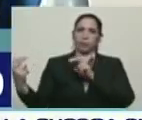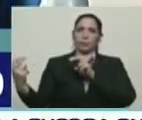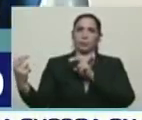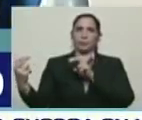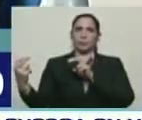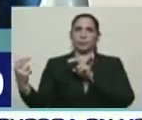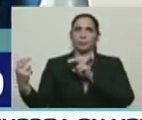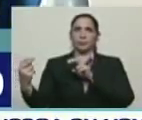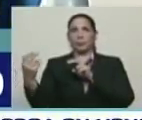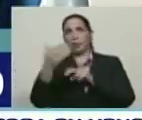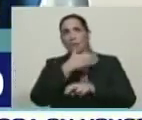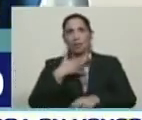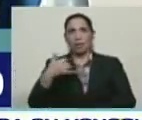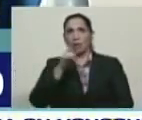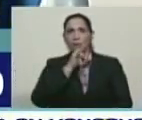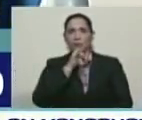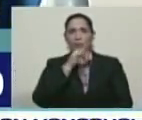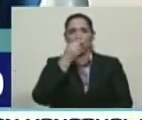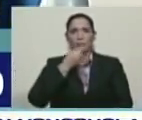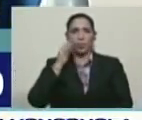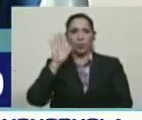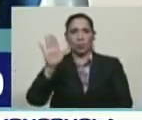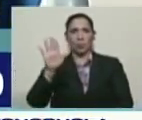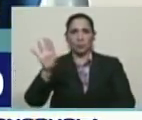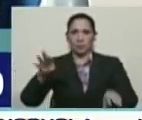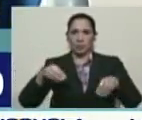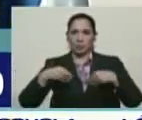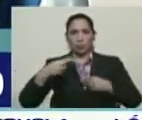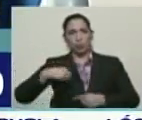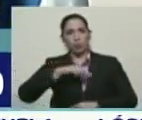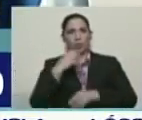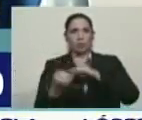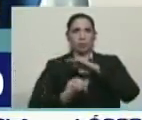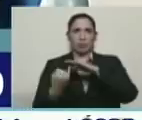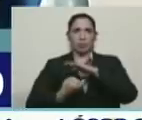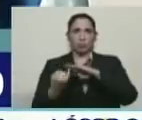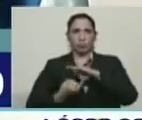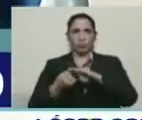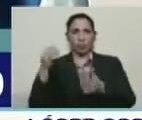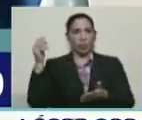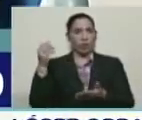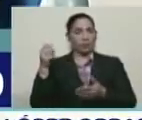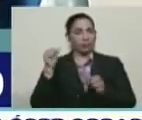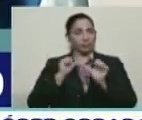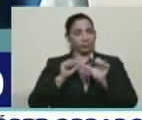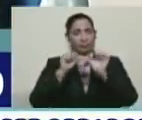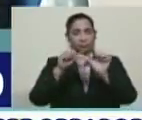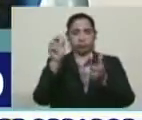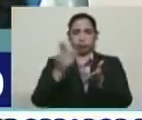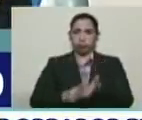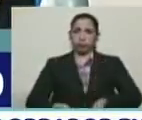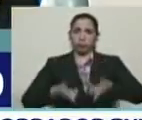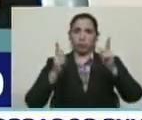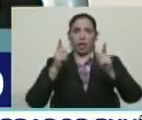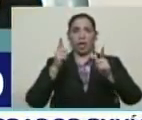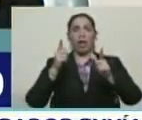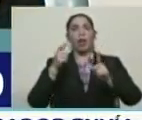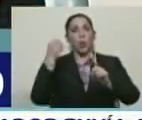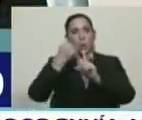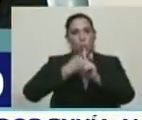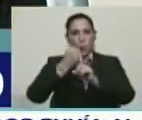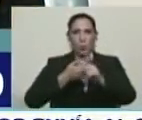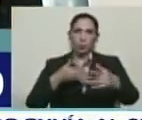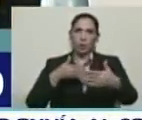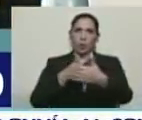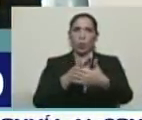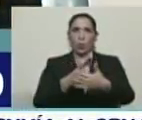quiero destacar que es un compromiso de nuestra institución seguir aportando todas nuestras capacidades para la lucha contra el